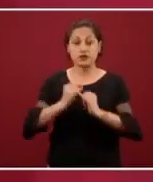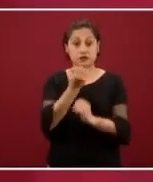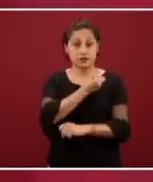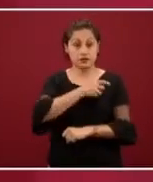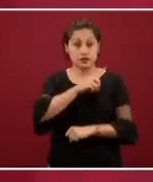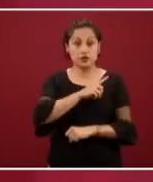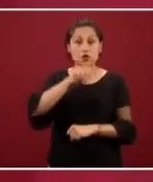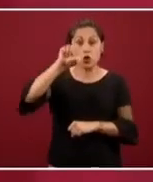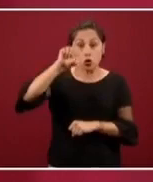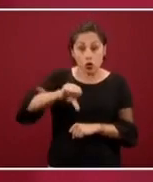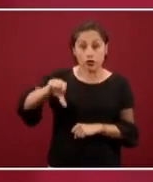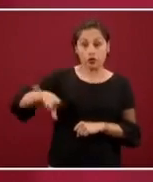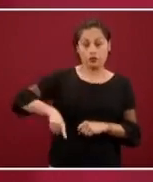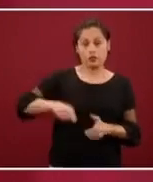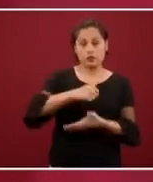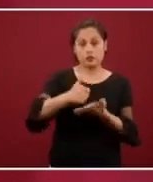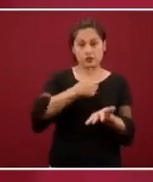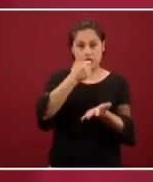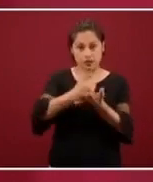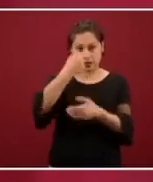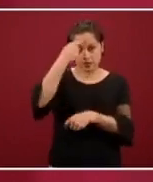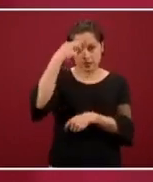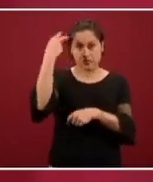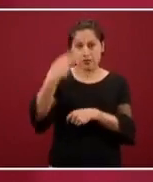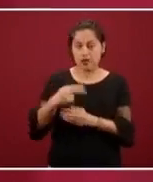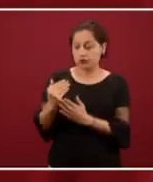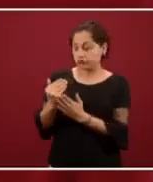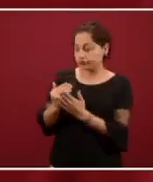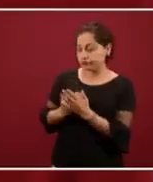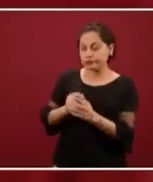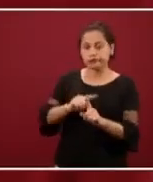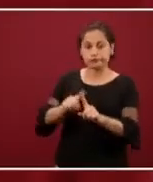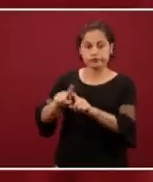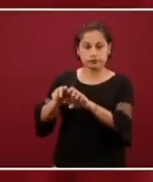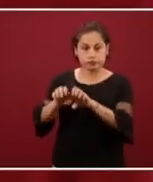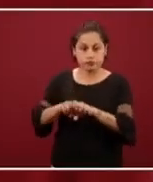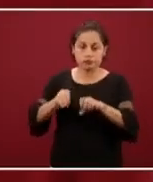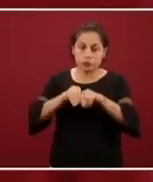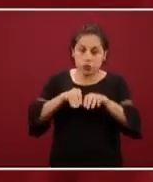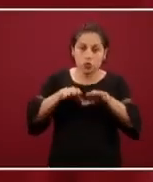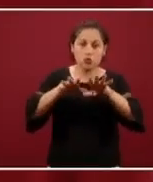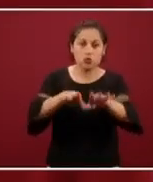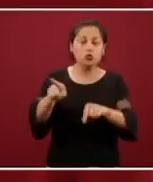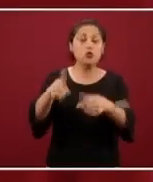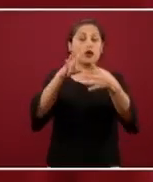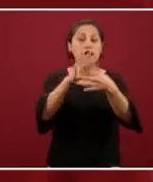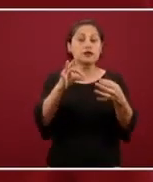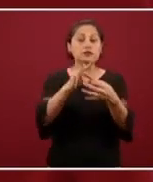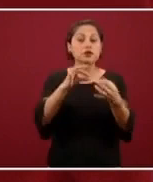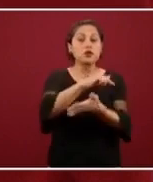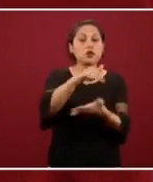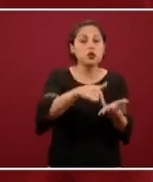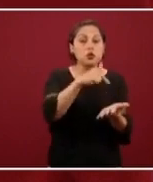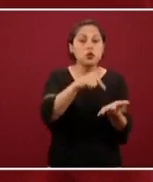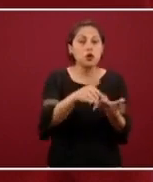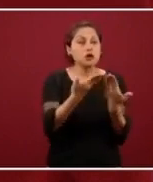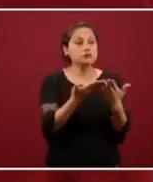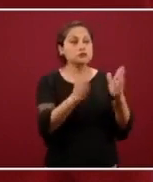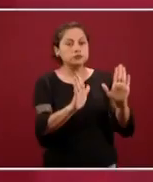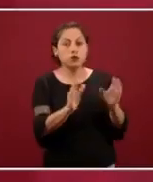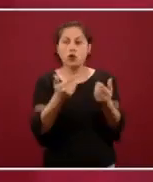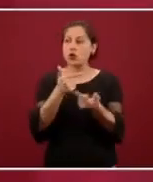México emitió sus mensajes para la población, qué espacios se van a mantener abiertos, qué espacios se mantienen